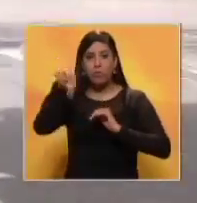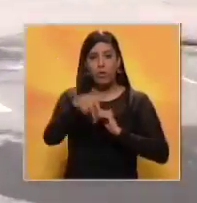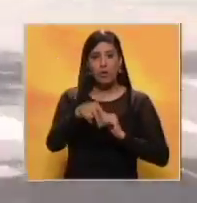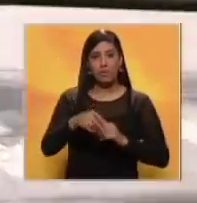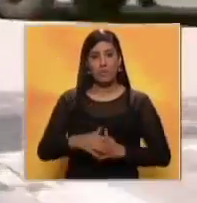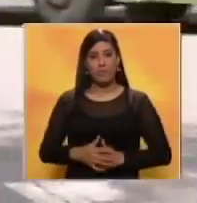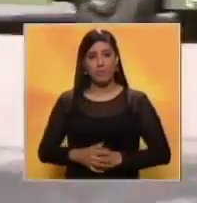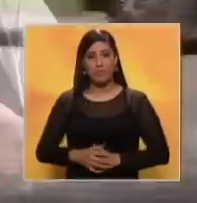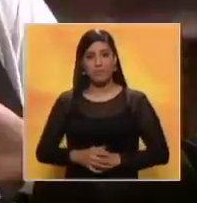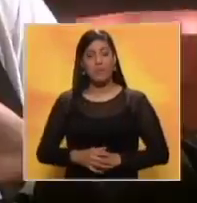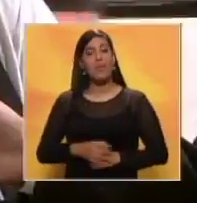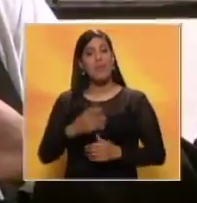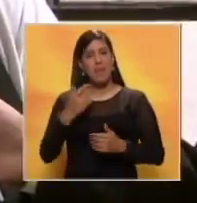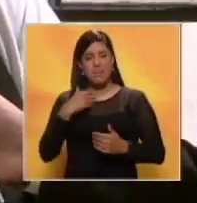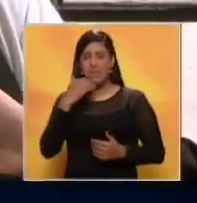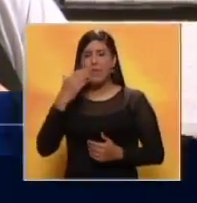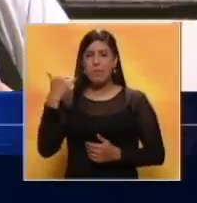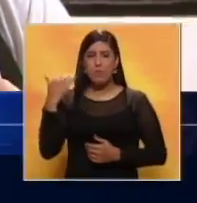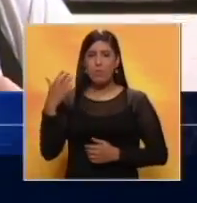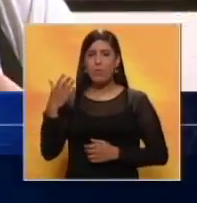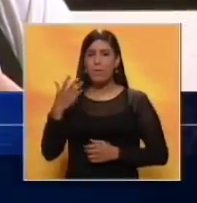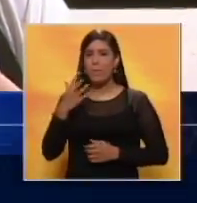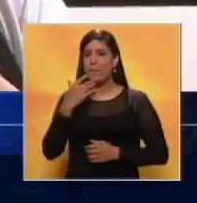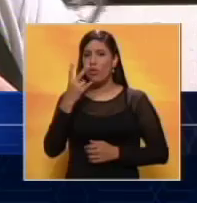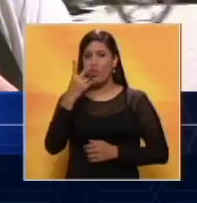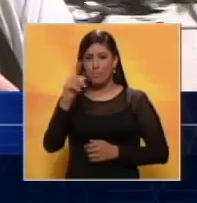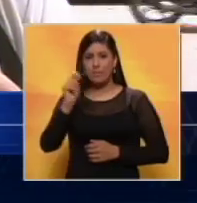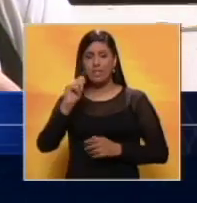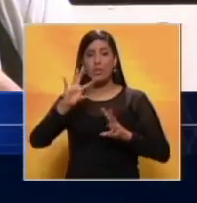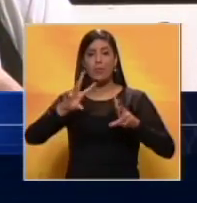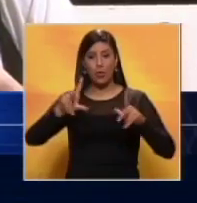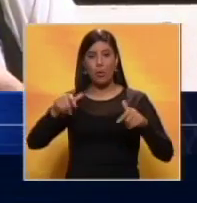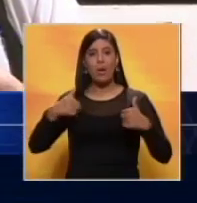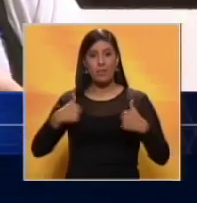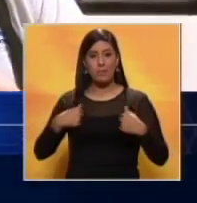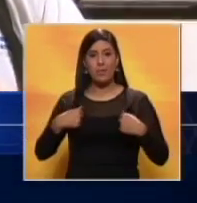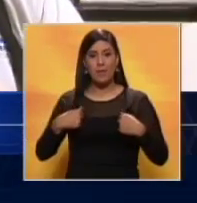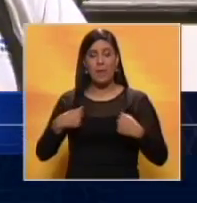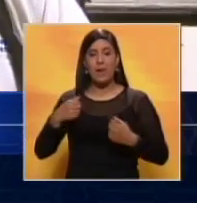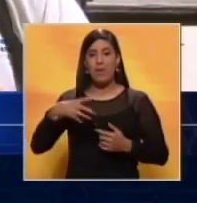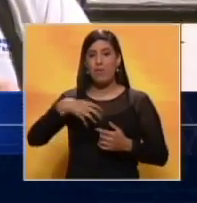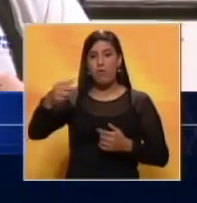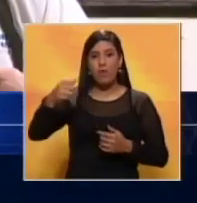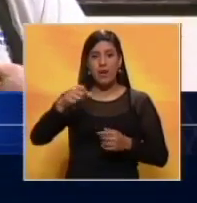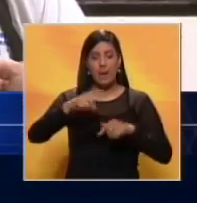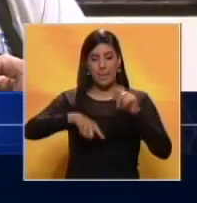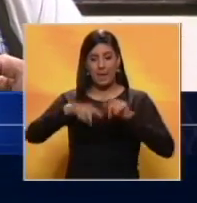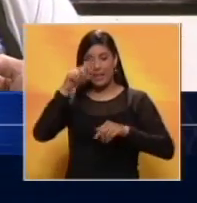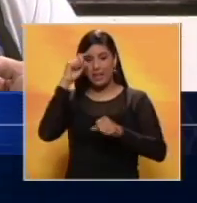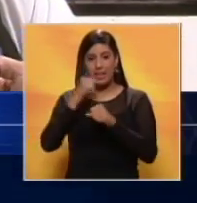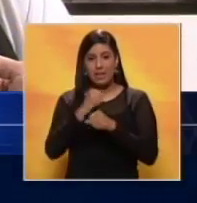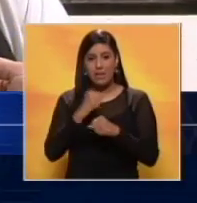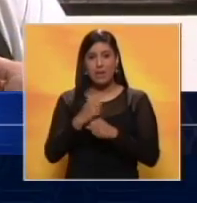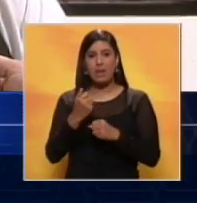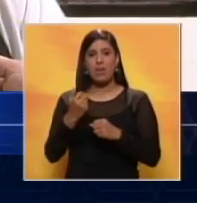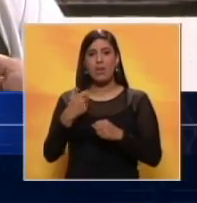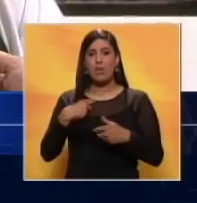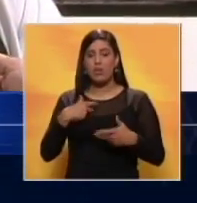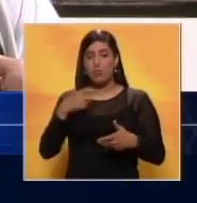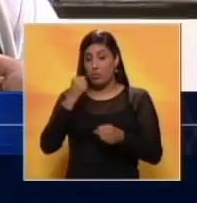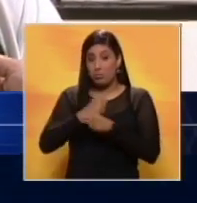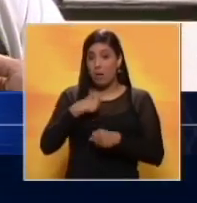dos urbanizaciones. A mí hace como 2 meses me robaron, me quitaron las herramientas,